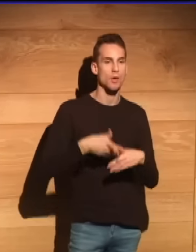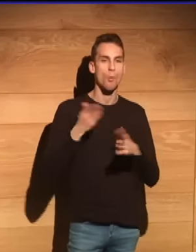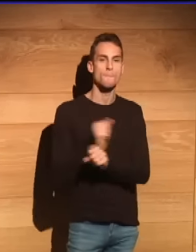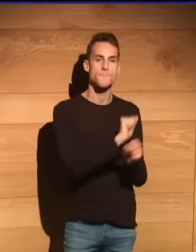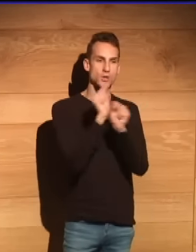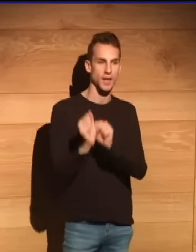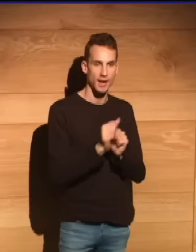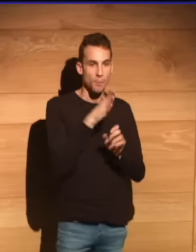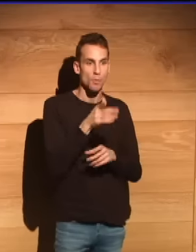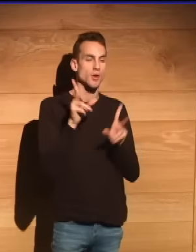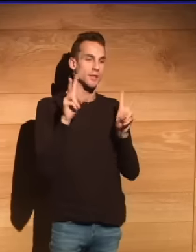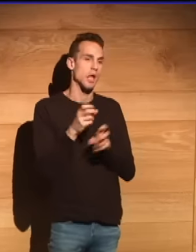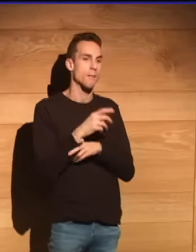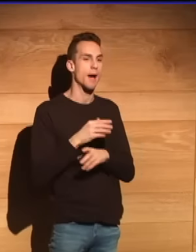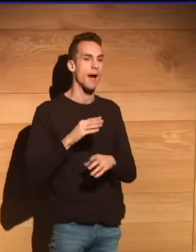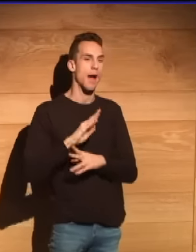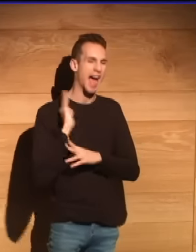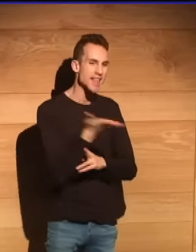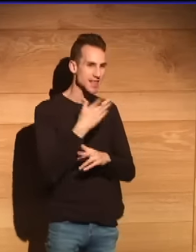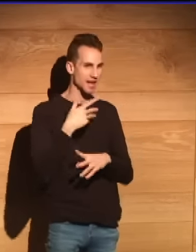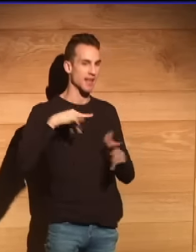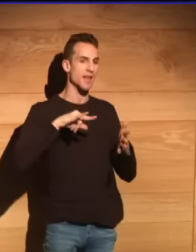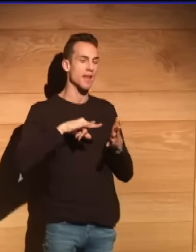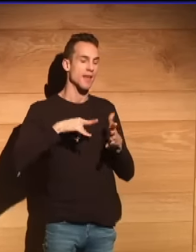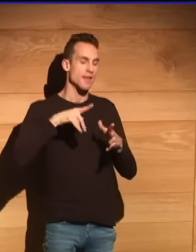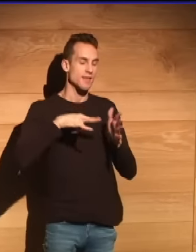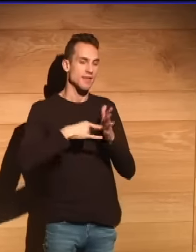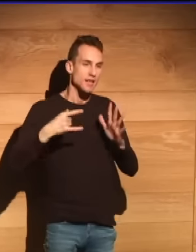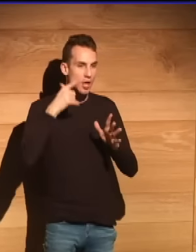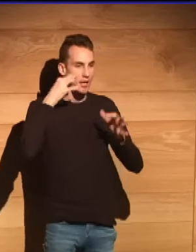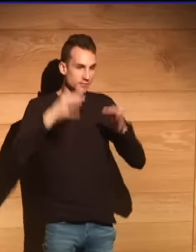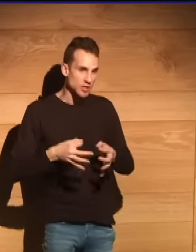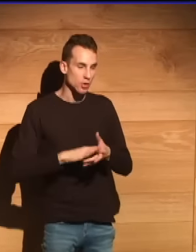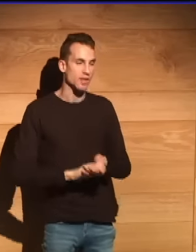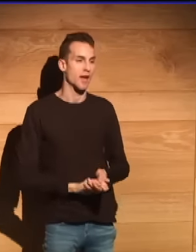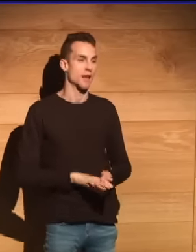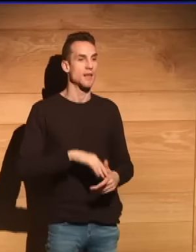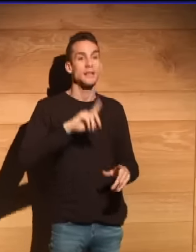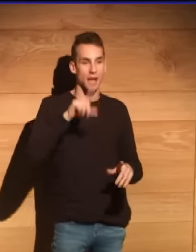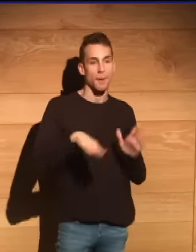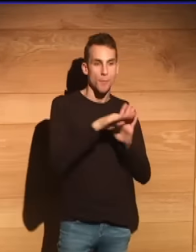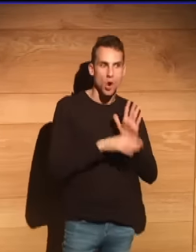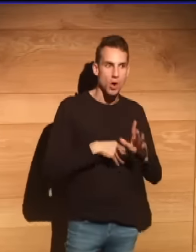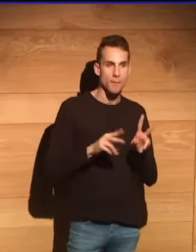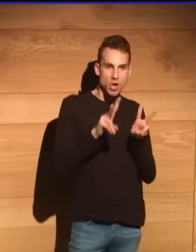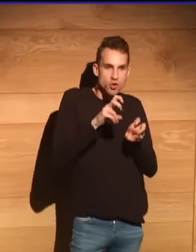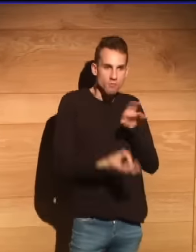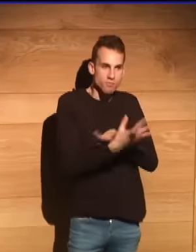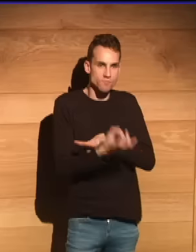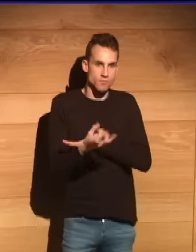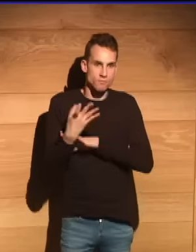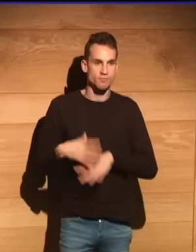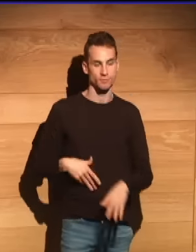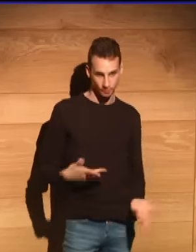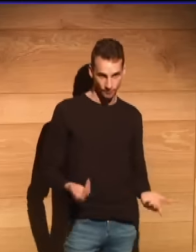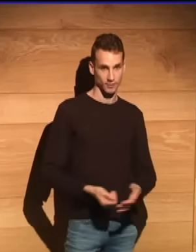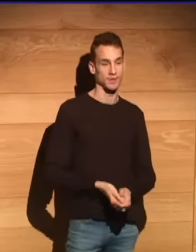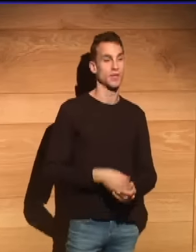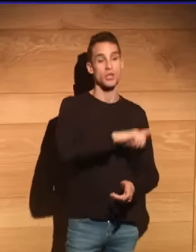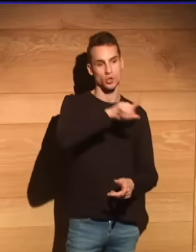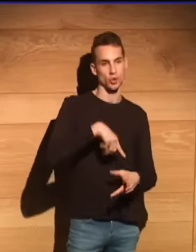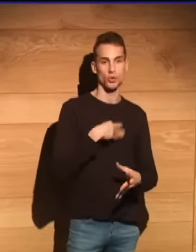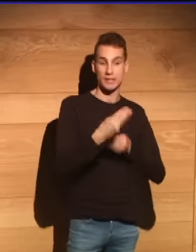10 durante la pandemia. Hemos desarrollado web de recursos, hemos puesto en marcha programas y no hubiera sido posible hacer todo eso en